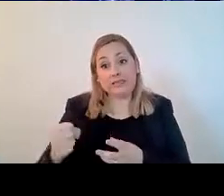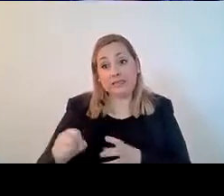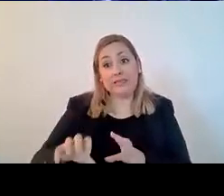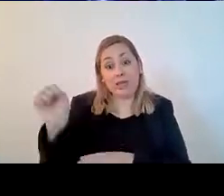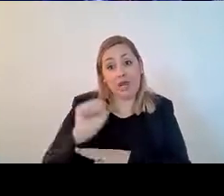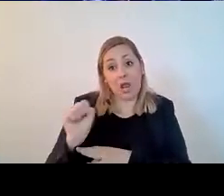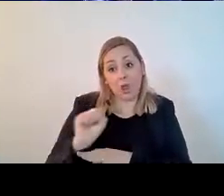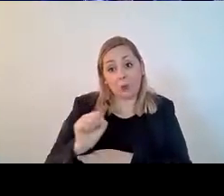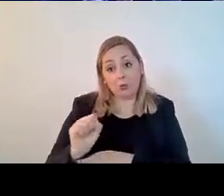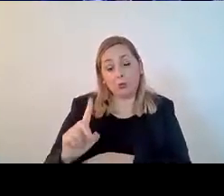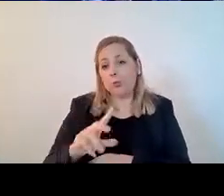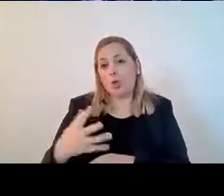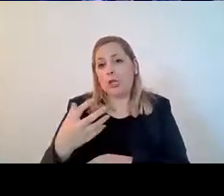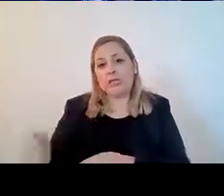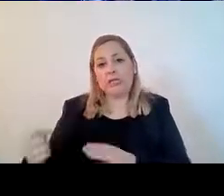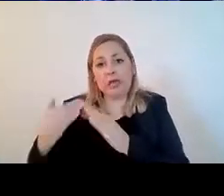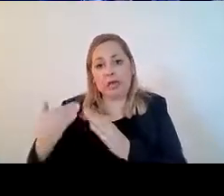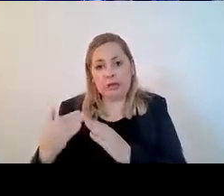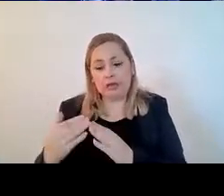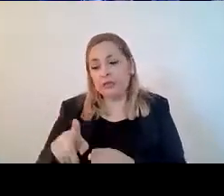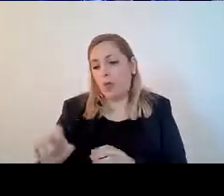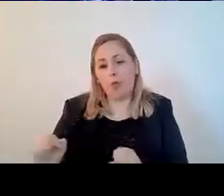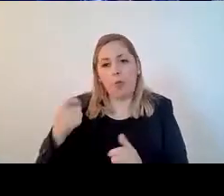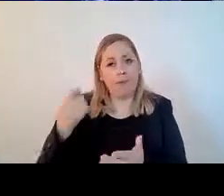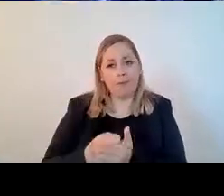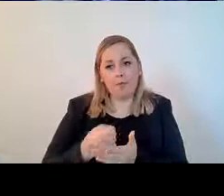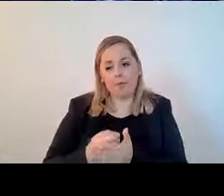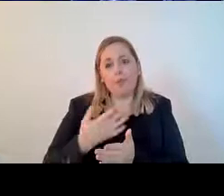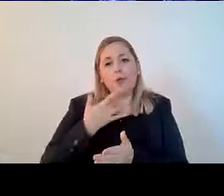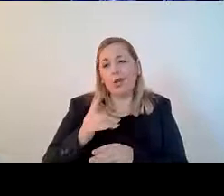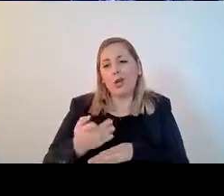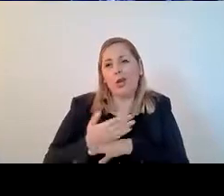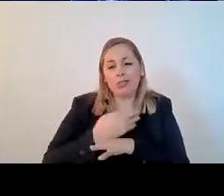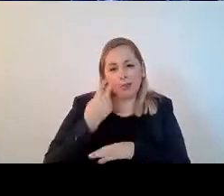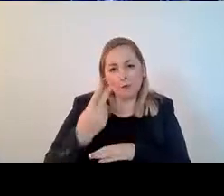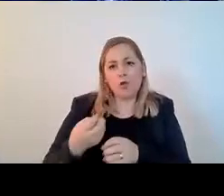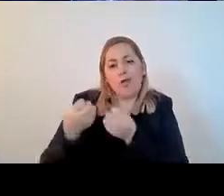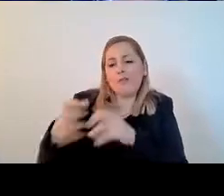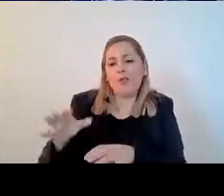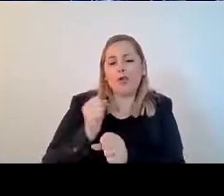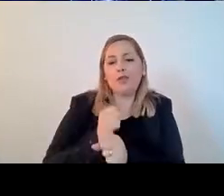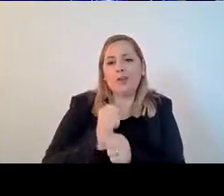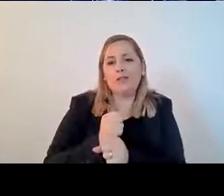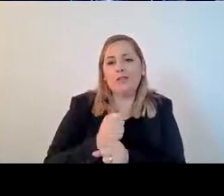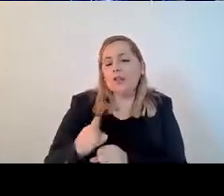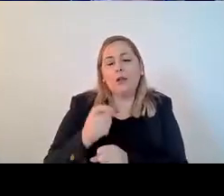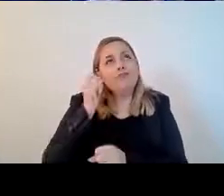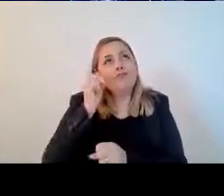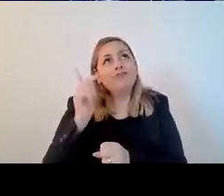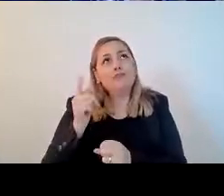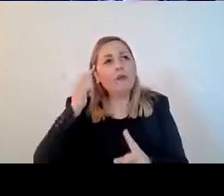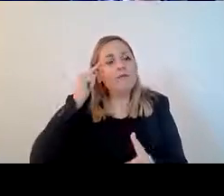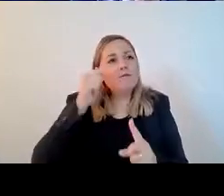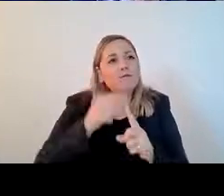quiten la pertenencia que no logró pagar porque no previno, se abandonó el trabajo y no se dio cuenta de la proyección